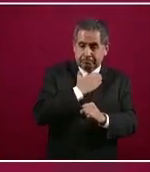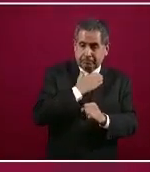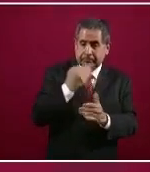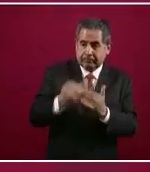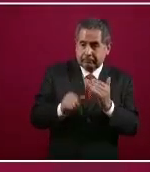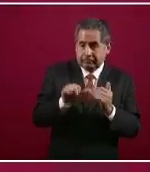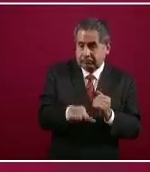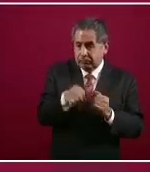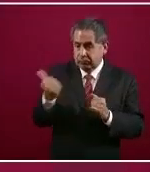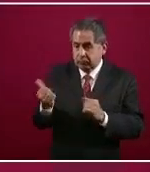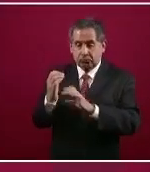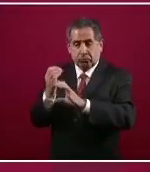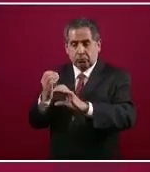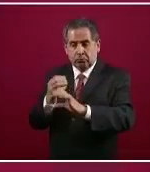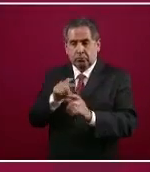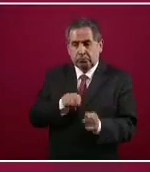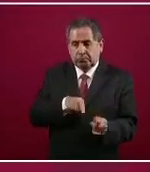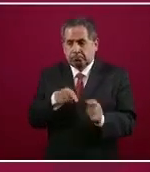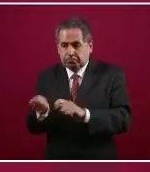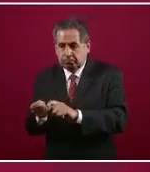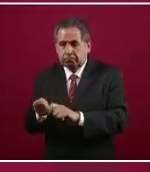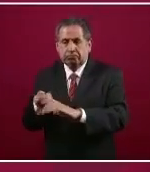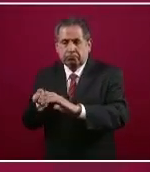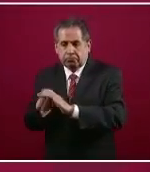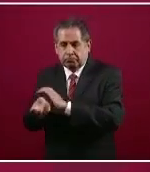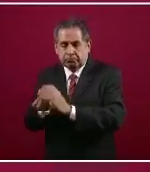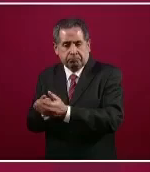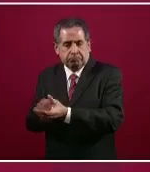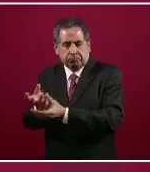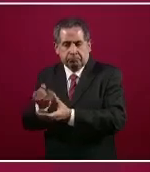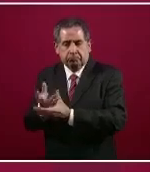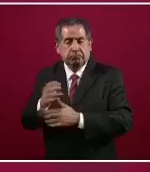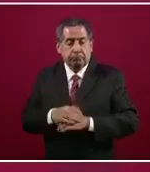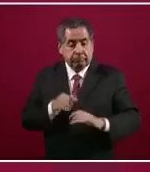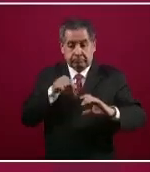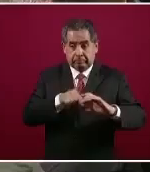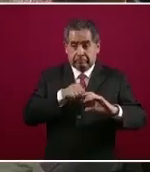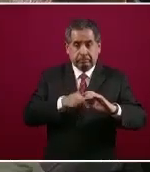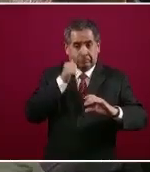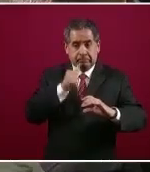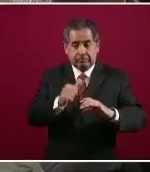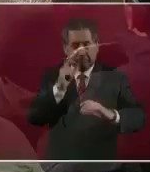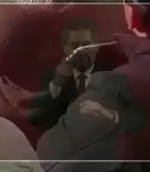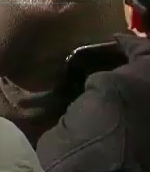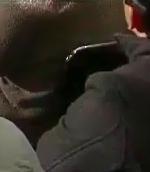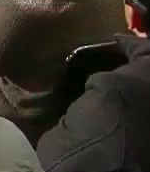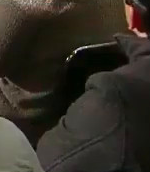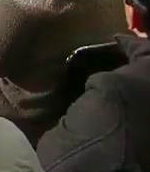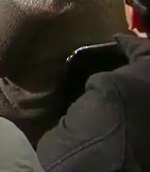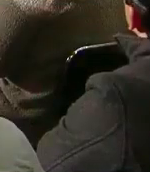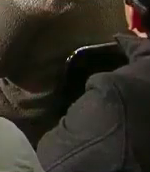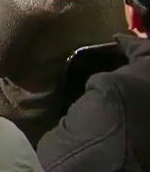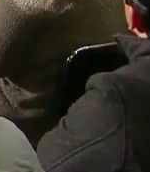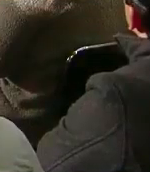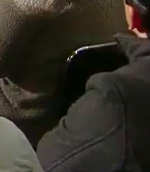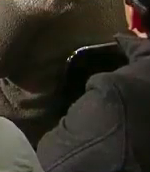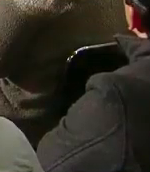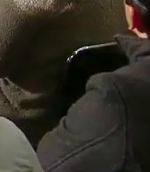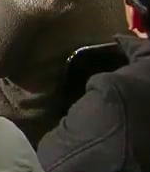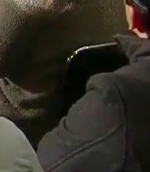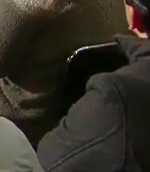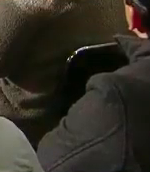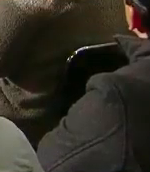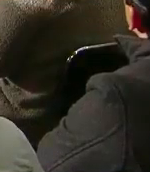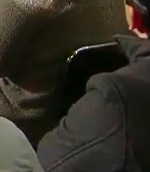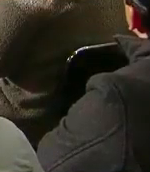profundo que teníamos y que sale más bien para el poniente, lo operábamos todo el tiempo y no había manera de darle